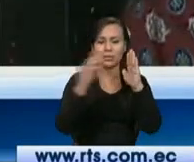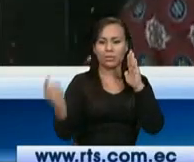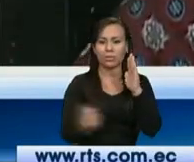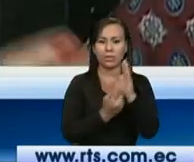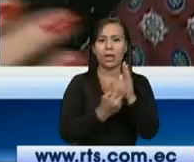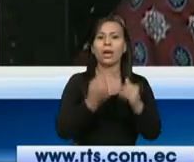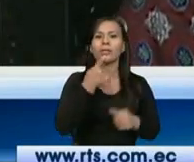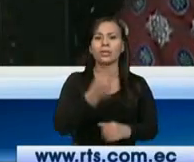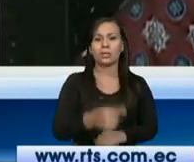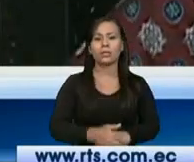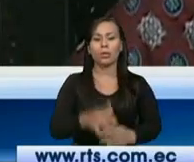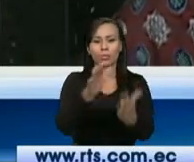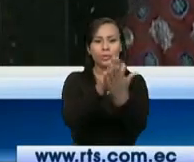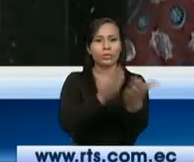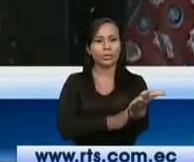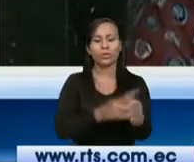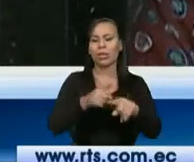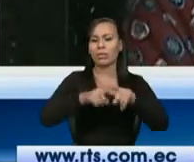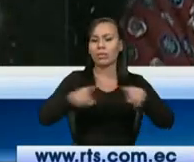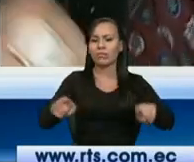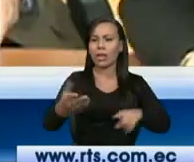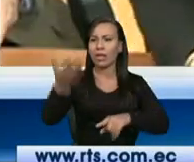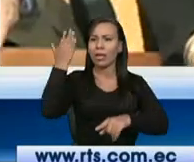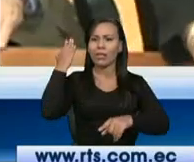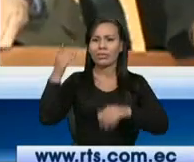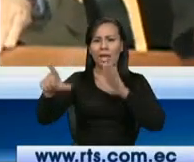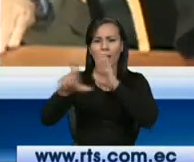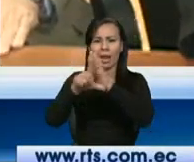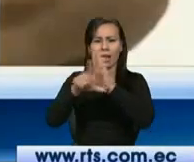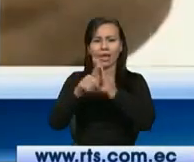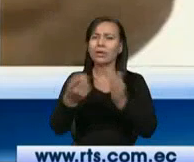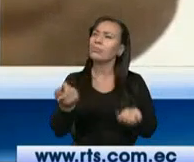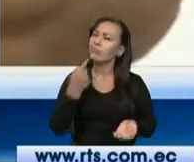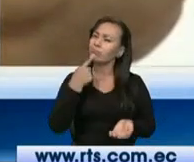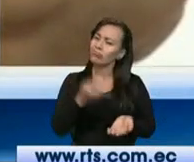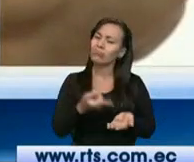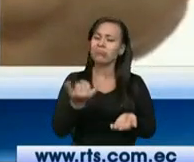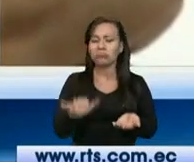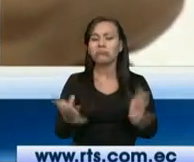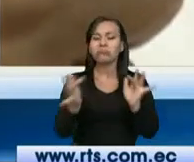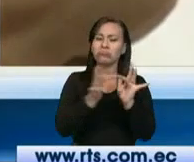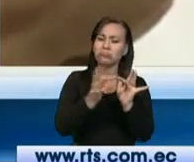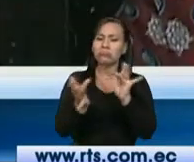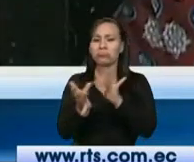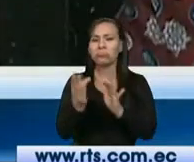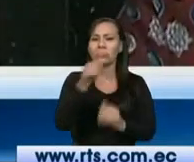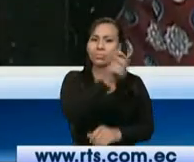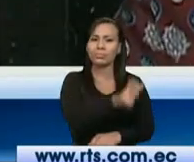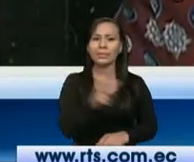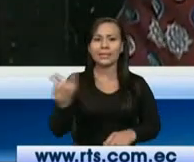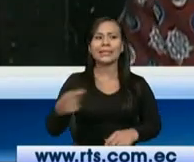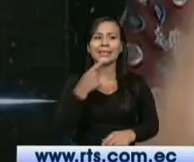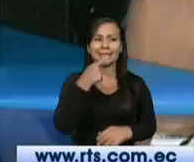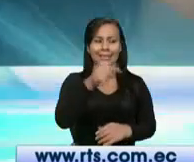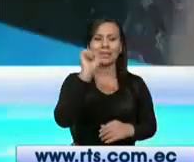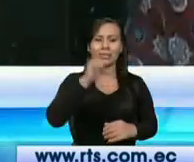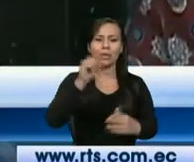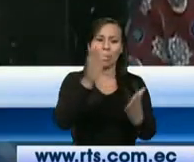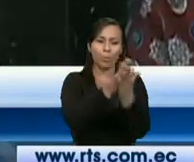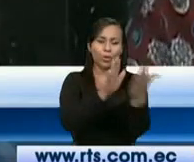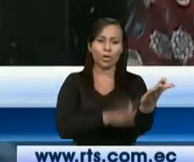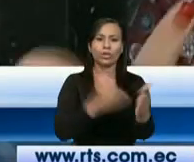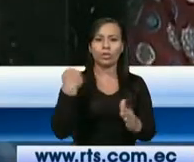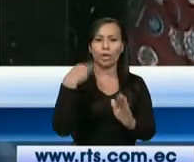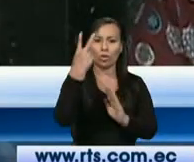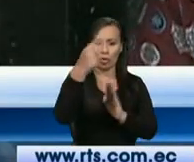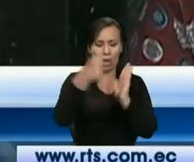que el proyecto es totalmente diferente a la polémica ley de herencias. Y en esto coincide la oposición. Un proyecto de ley que tiene dos